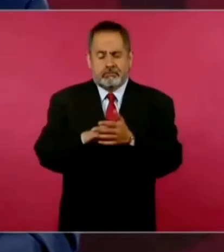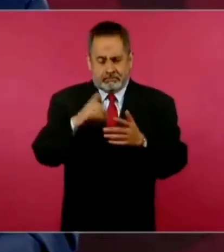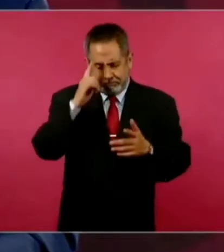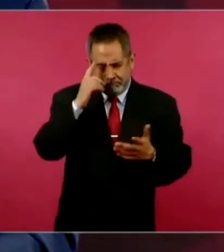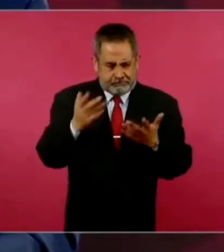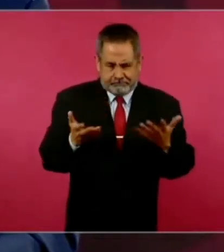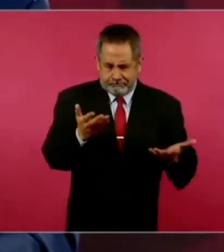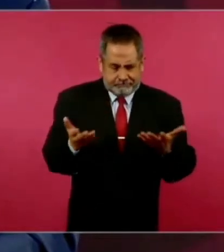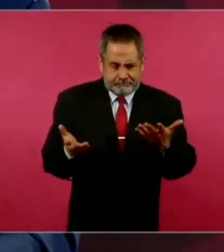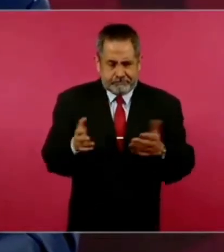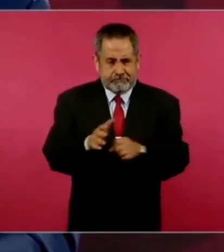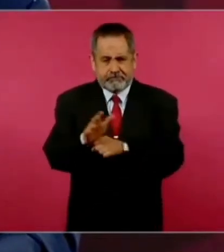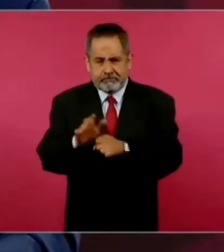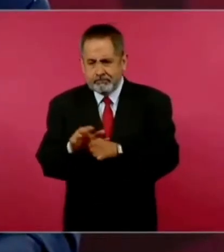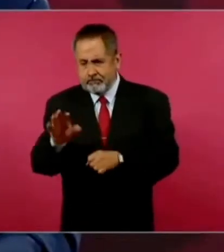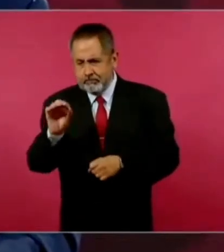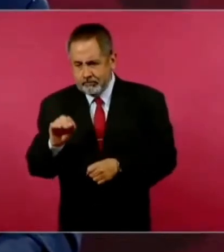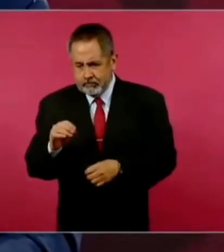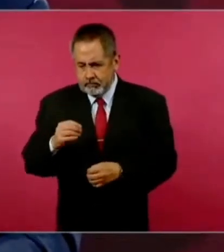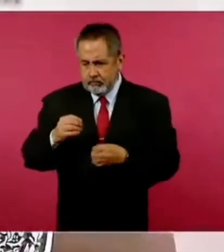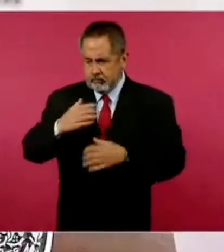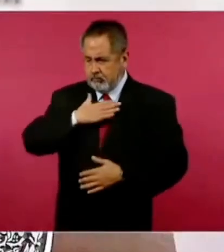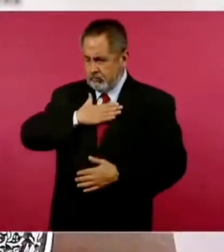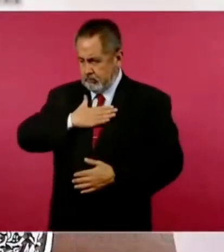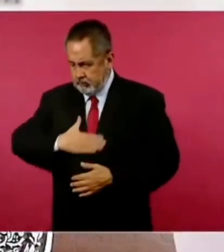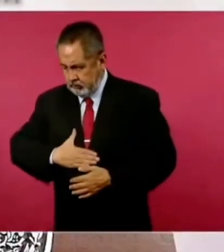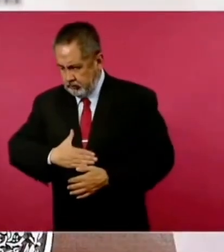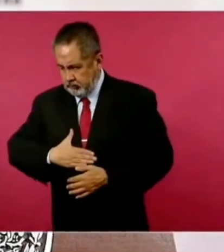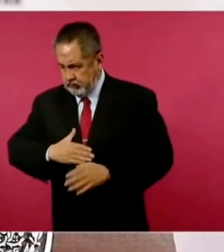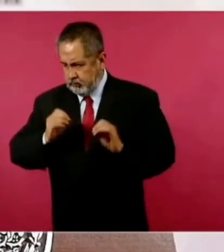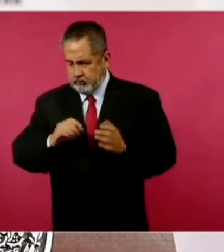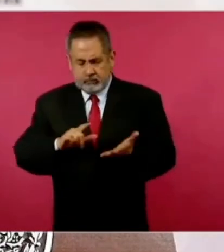entre derecho o justicia.